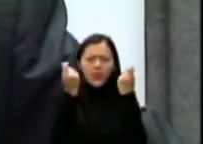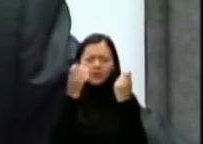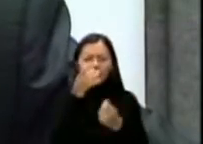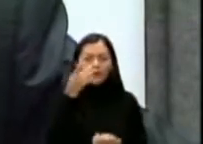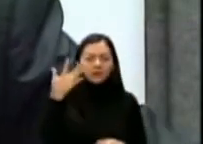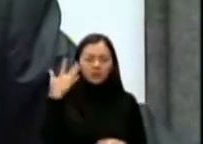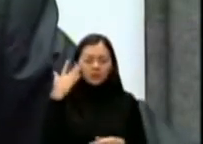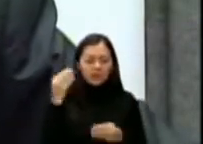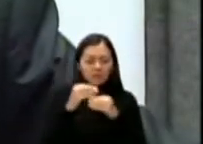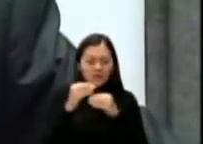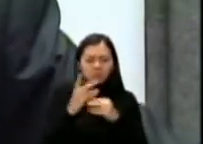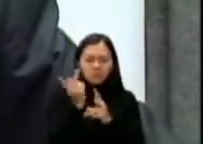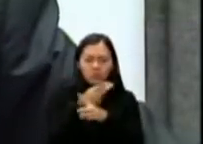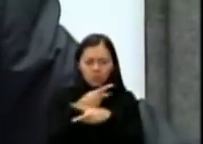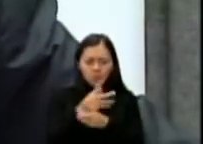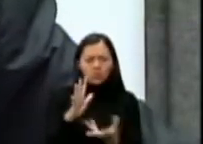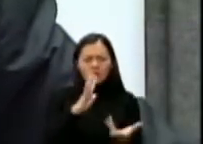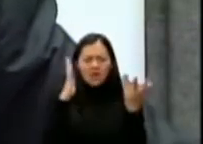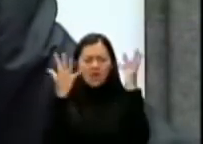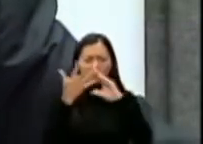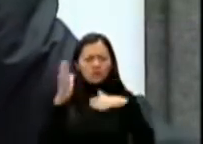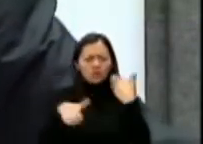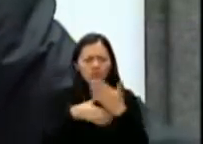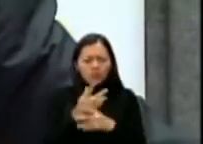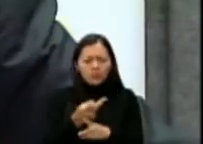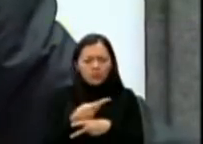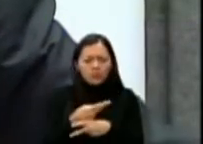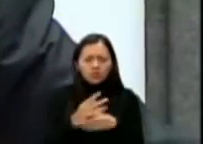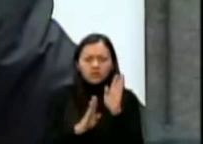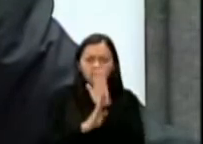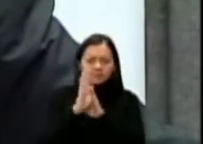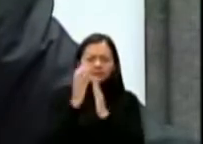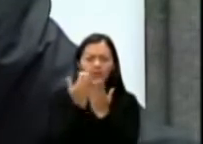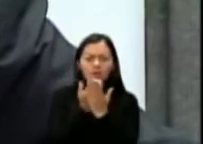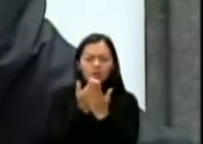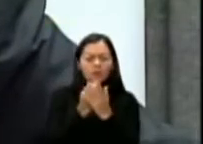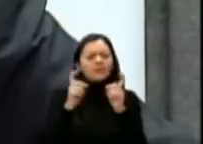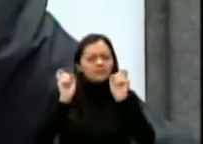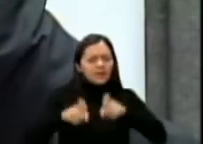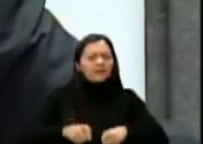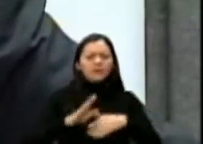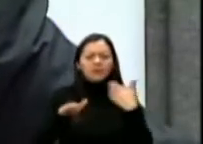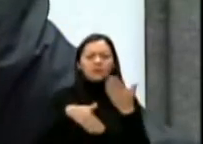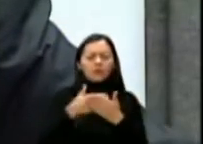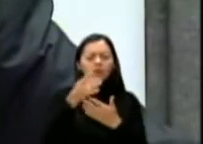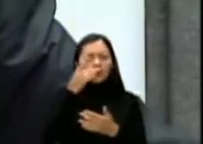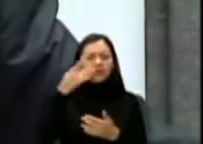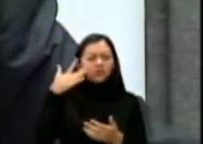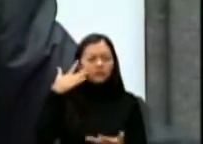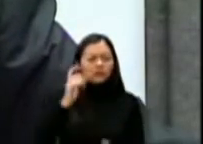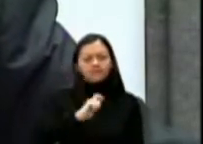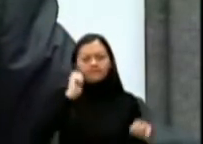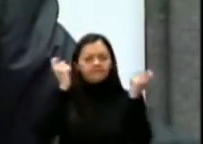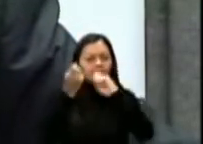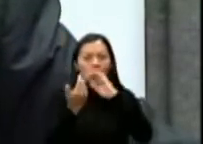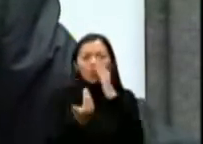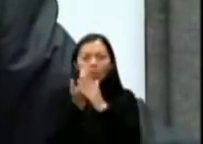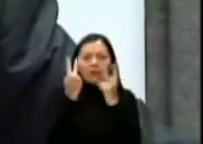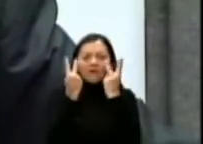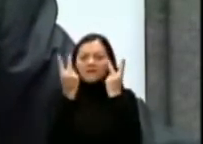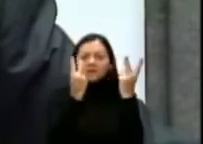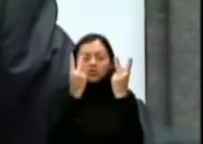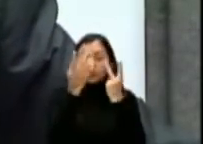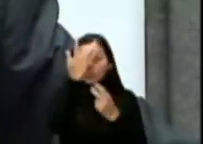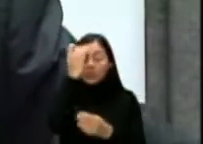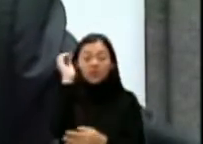productivo también ese cambio de matriz productiva la amazonía tiene que replantear su matriz productiva porque la afectación de la